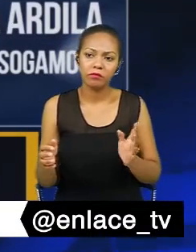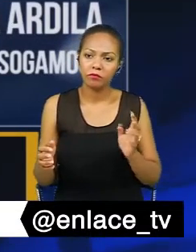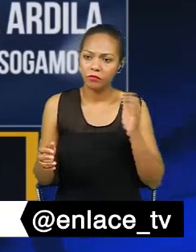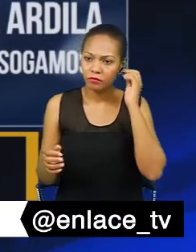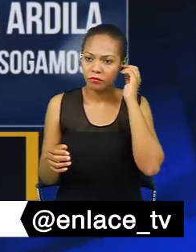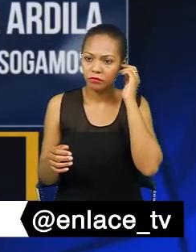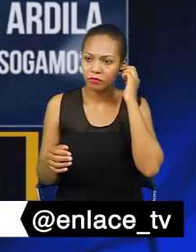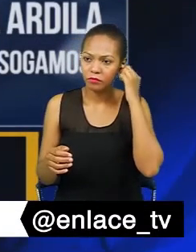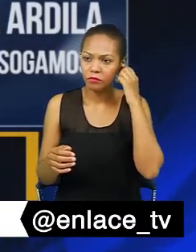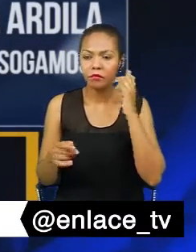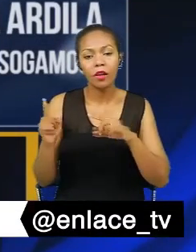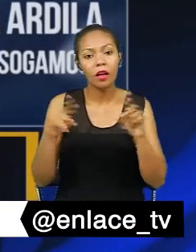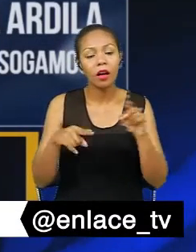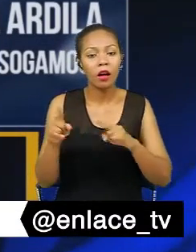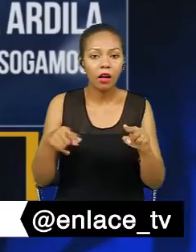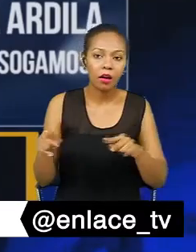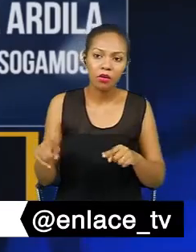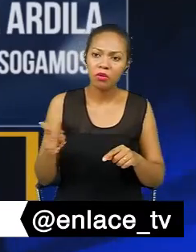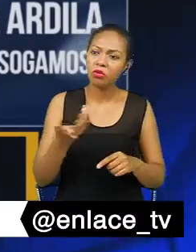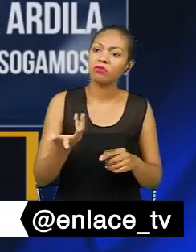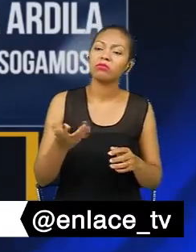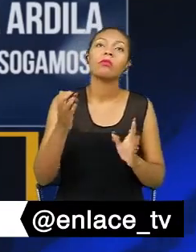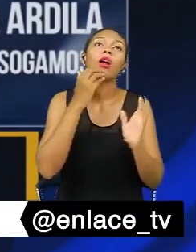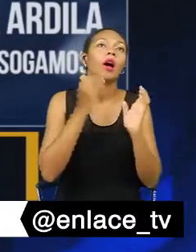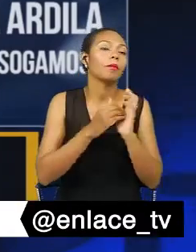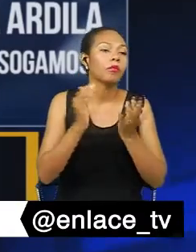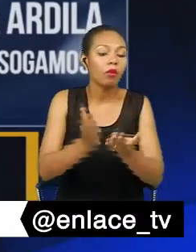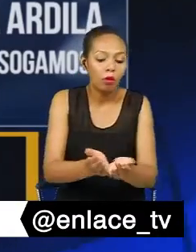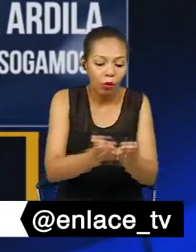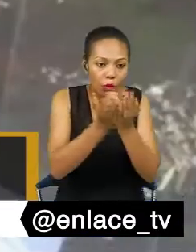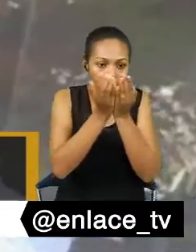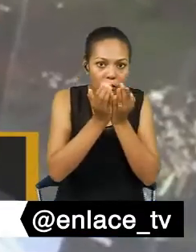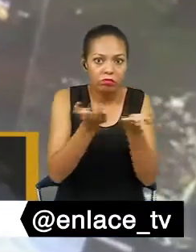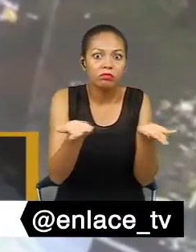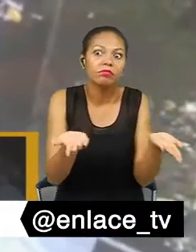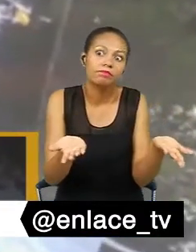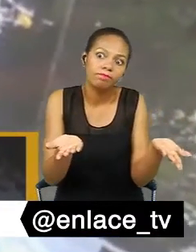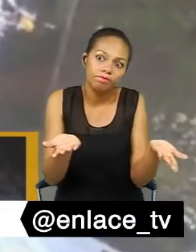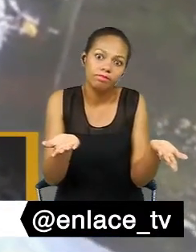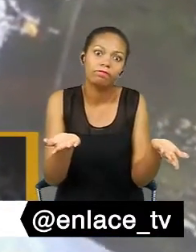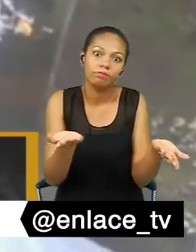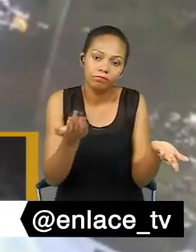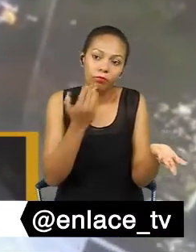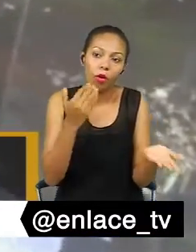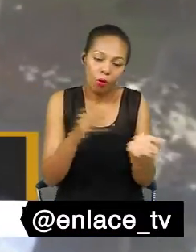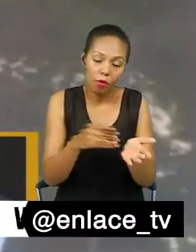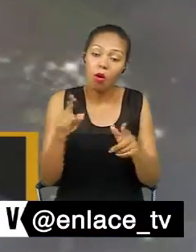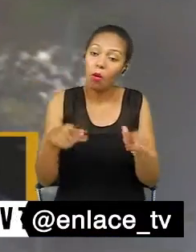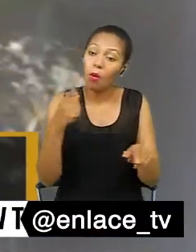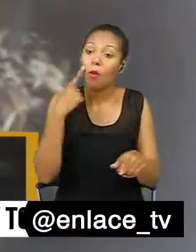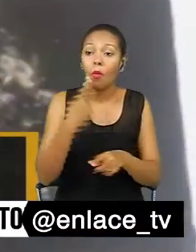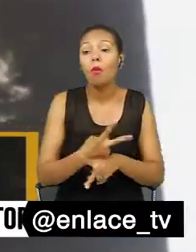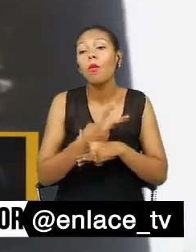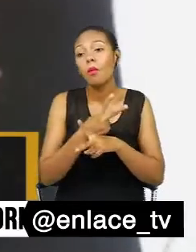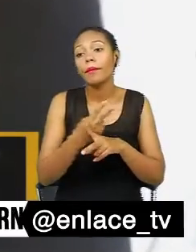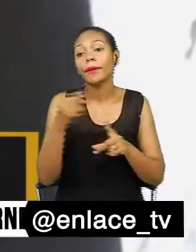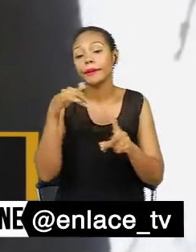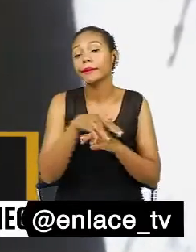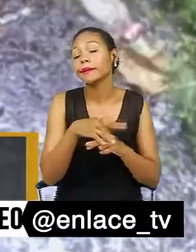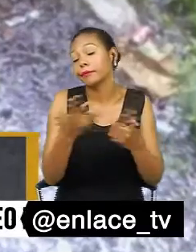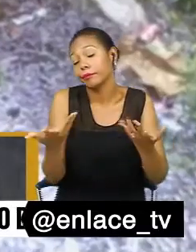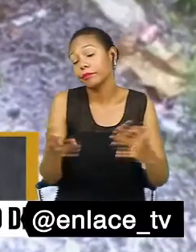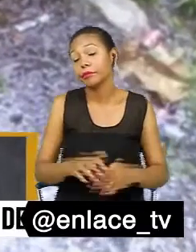gente extrae su agua para el consumo diario, también se han visto afectados. Autoridades ambientales como la CAS y la Secretaría de Medio Ambiente